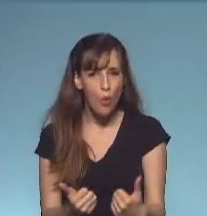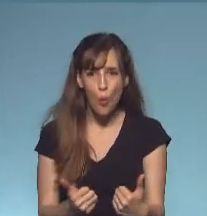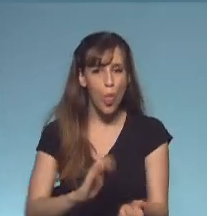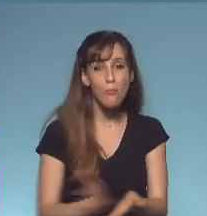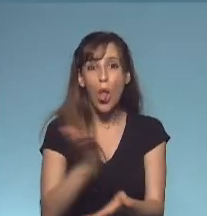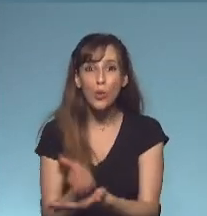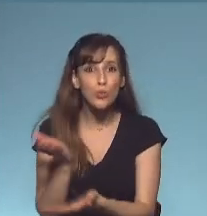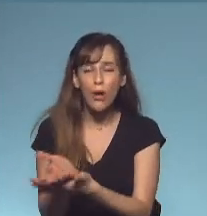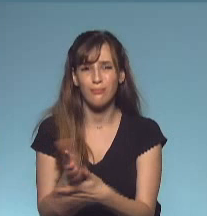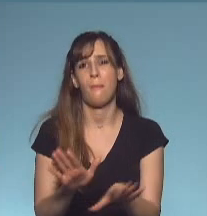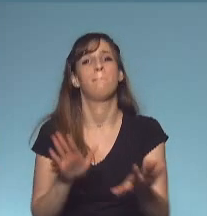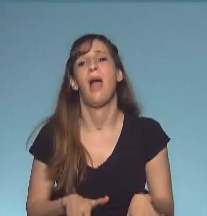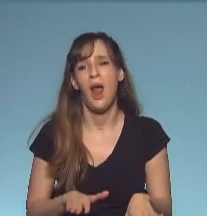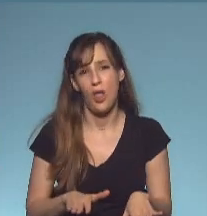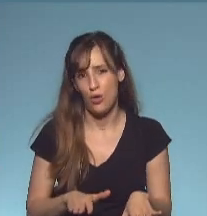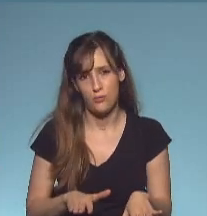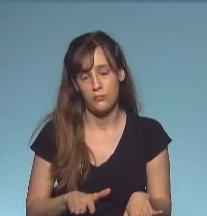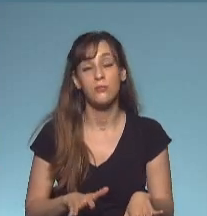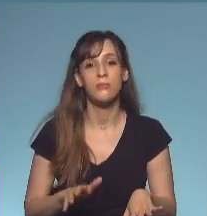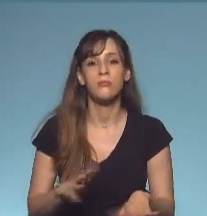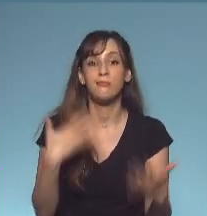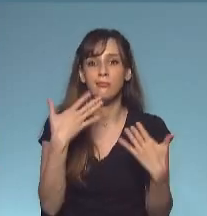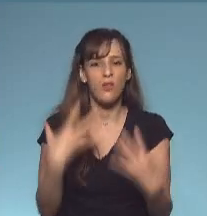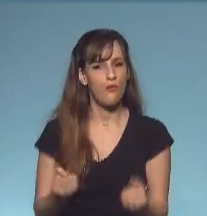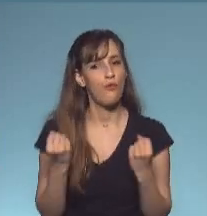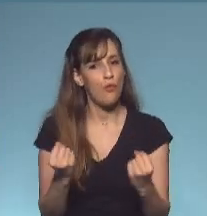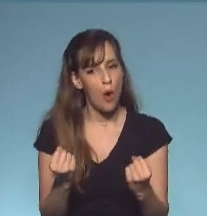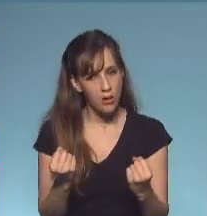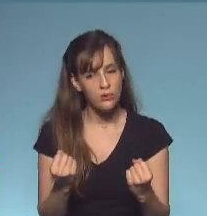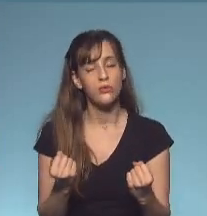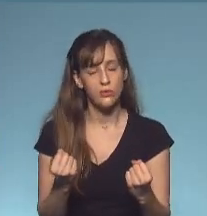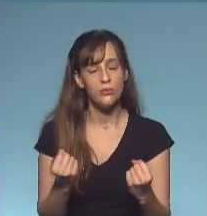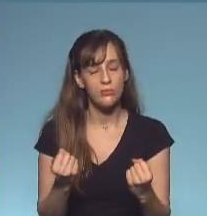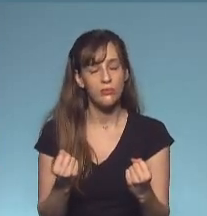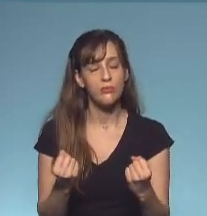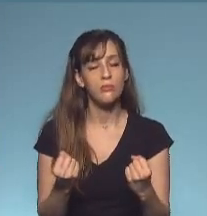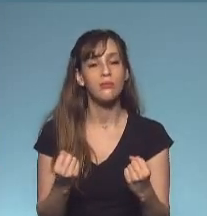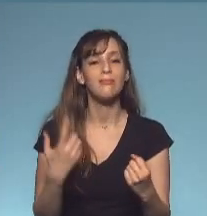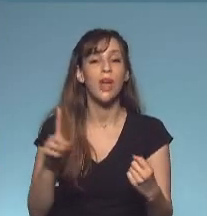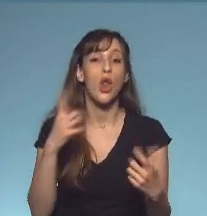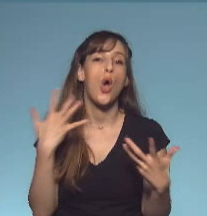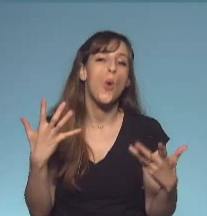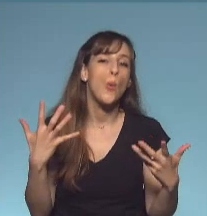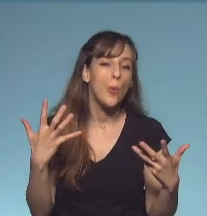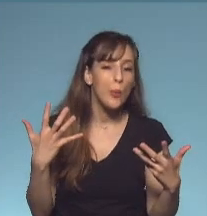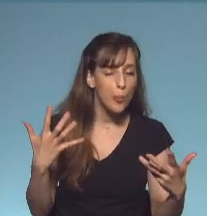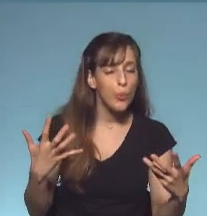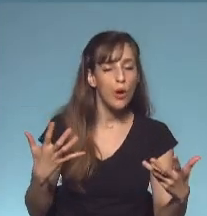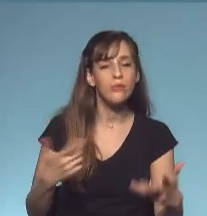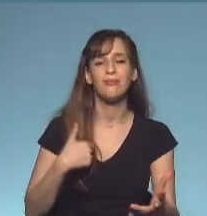muy deteriorado. Fue un esfuerzo enorme, pero obviamente, y empiezo por acá, el